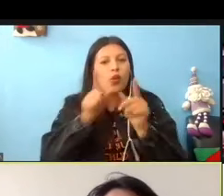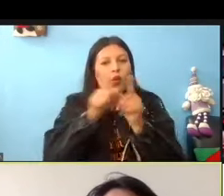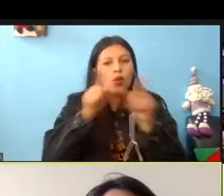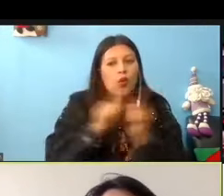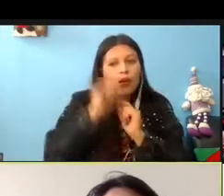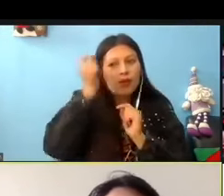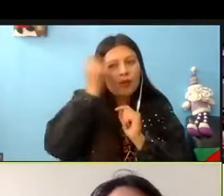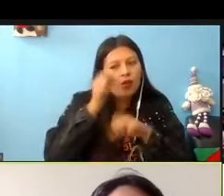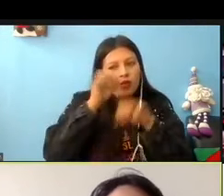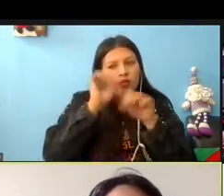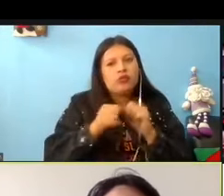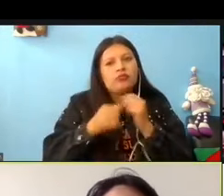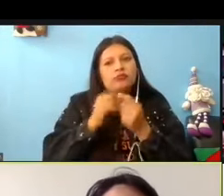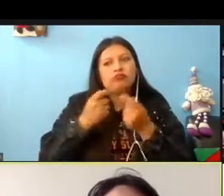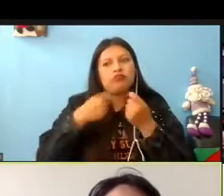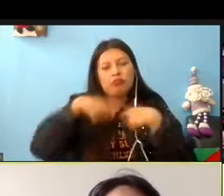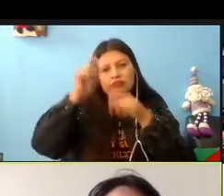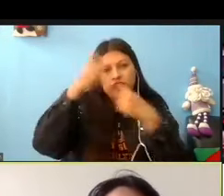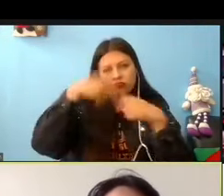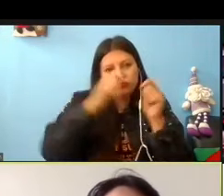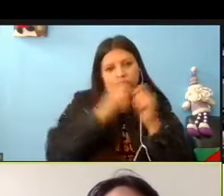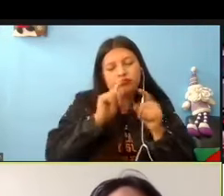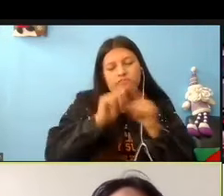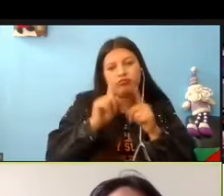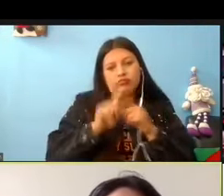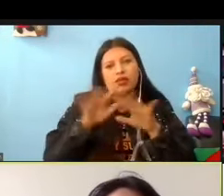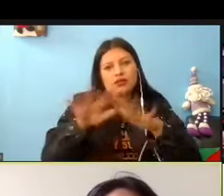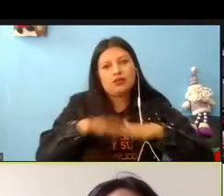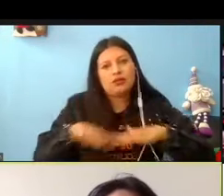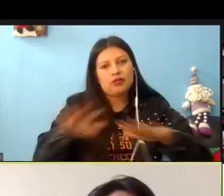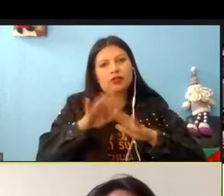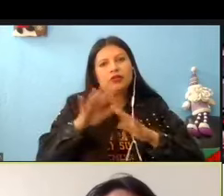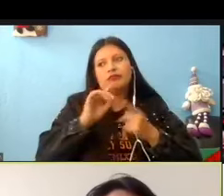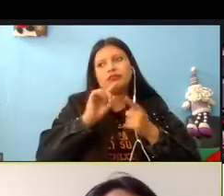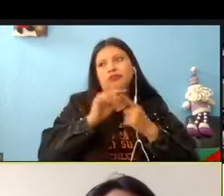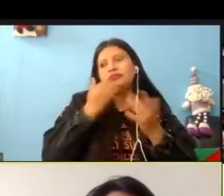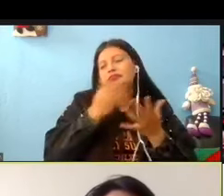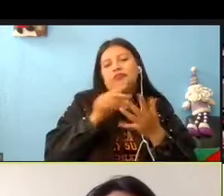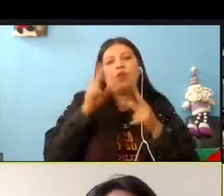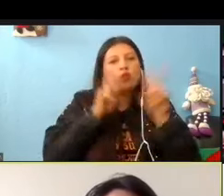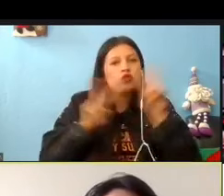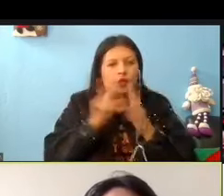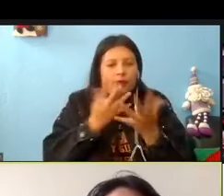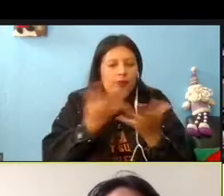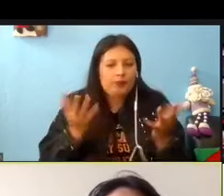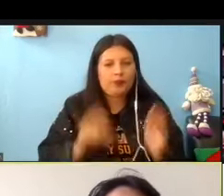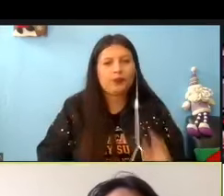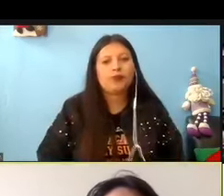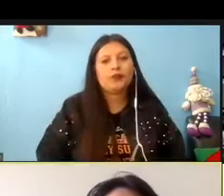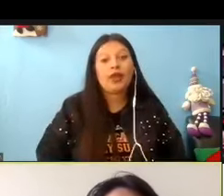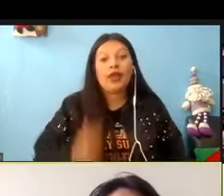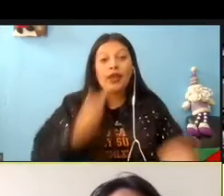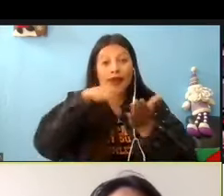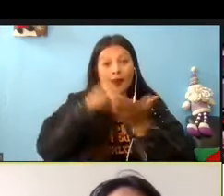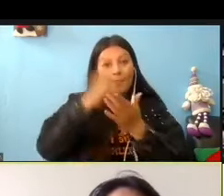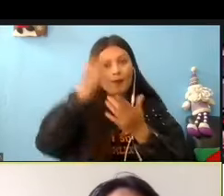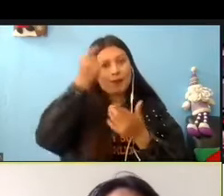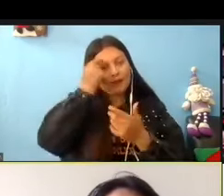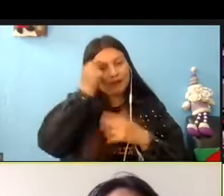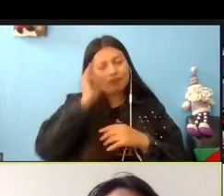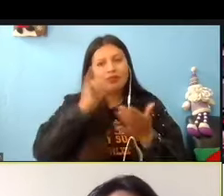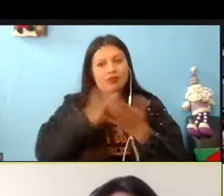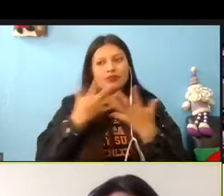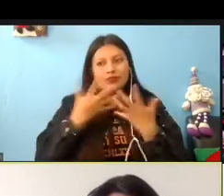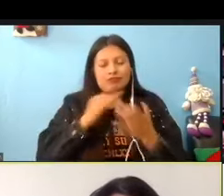memoria que podamos también llevar a distintos espacios museográficos, por ejemplo. Y el Centro de Memoria está también como en